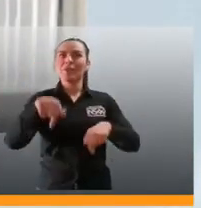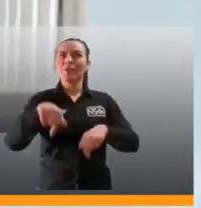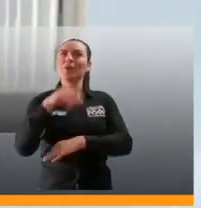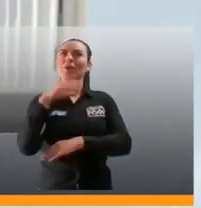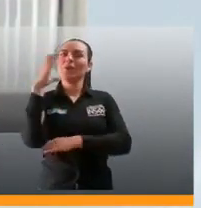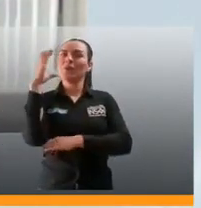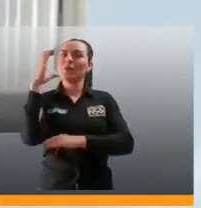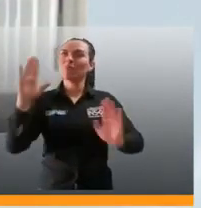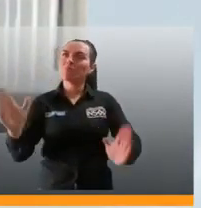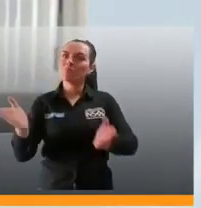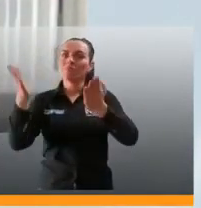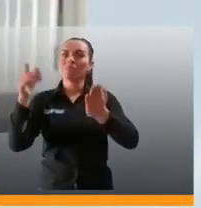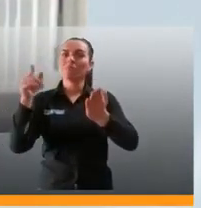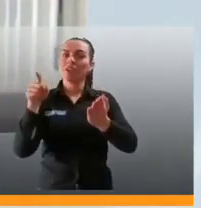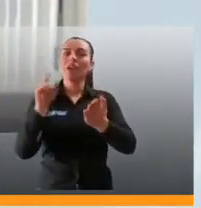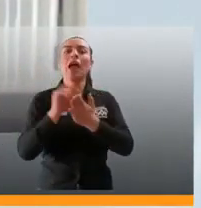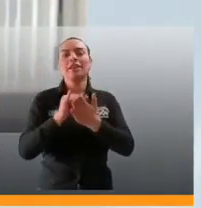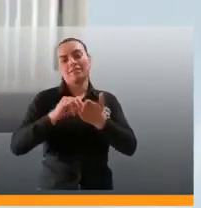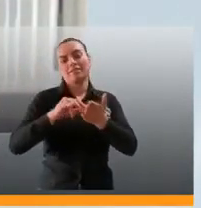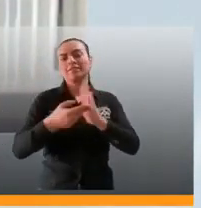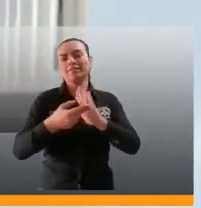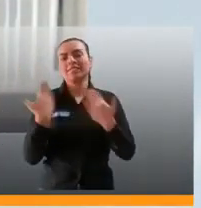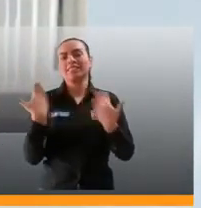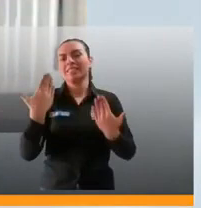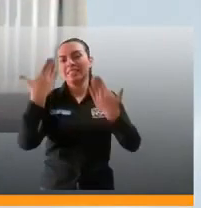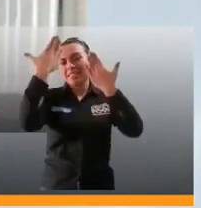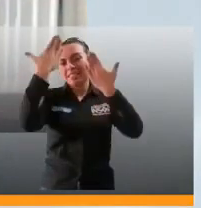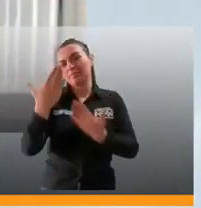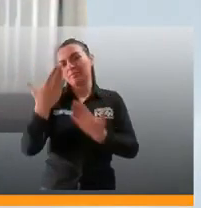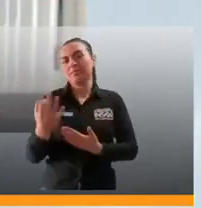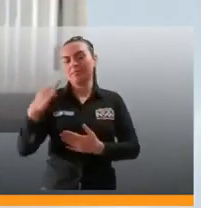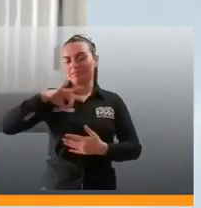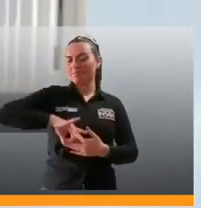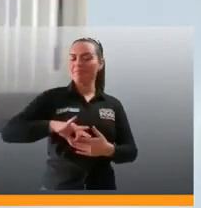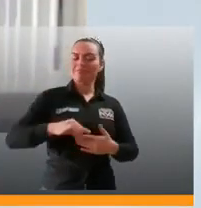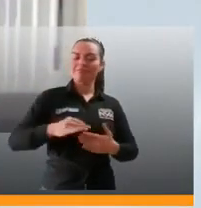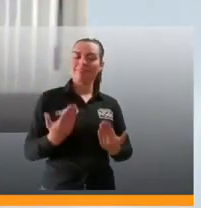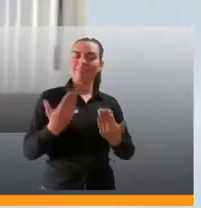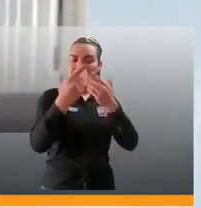que esa podría ser la ganancia más importante que tengamos en este plan Padrino.